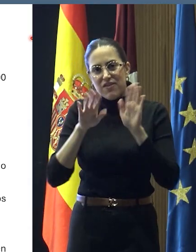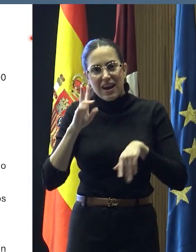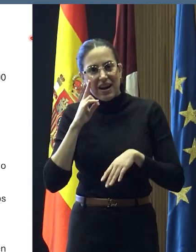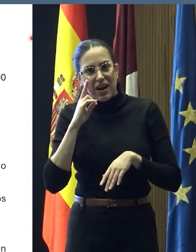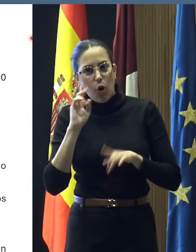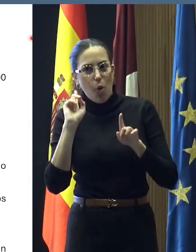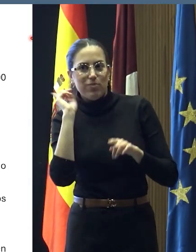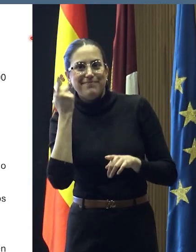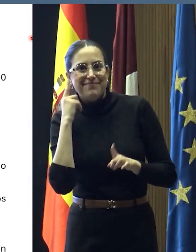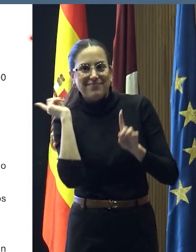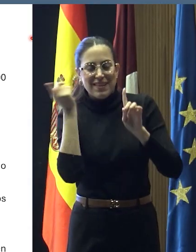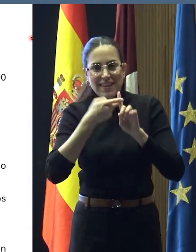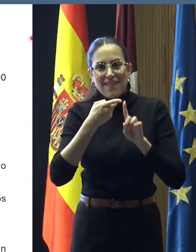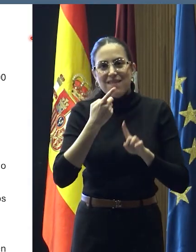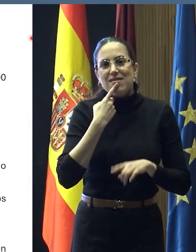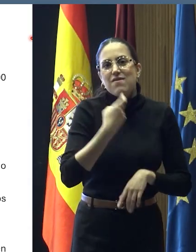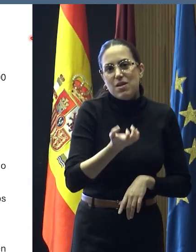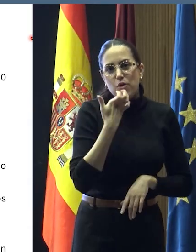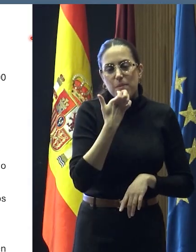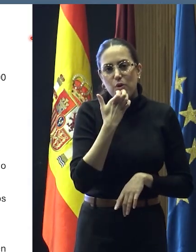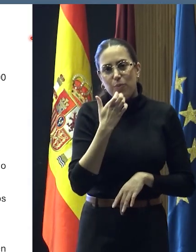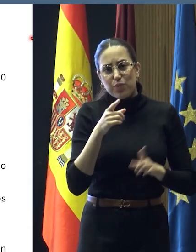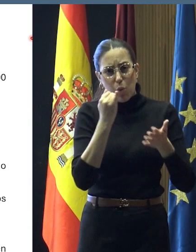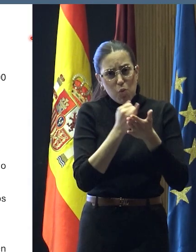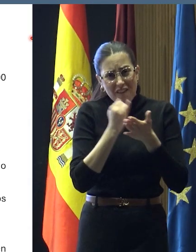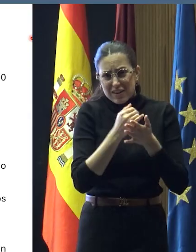porque eran a menudo invisibles en angiografías